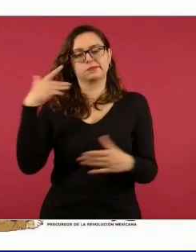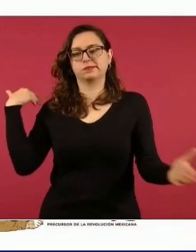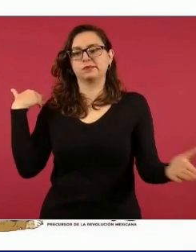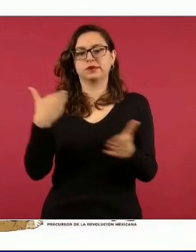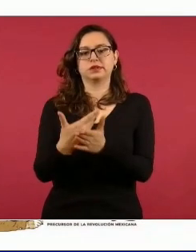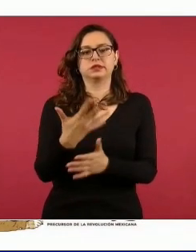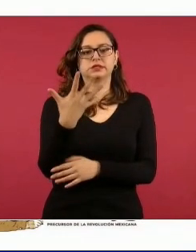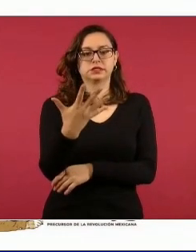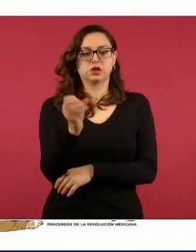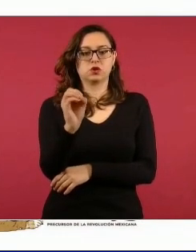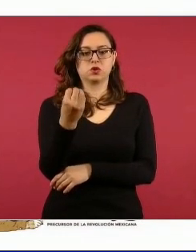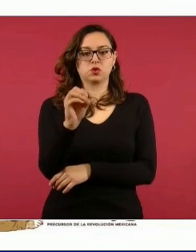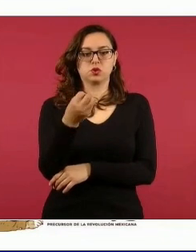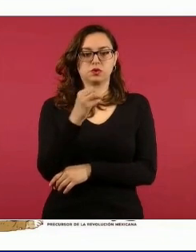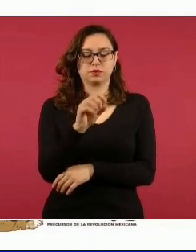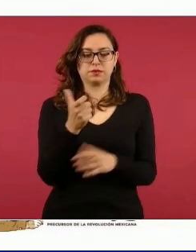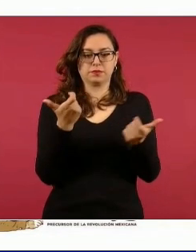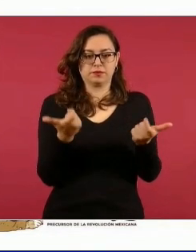el precio fue de